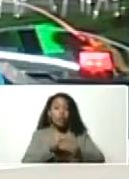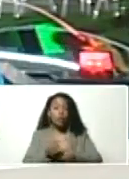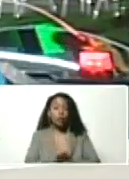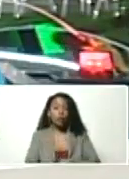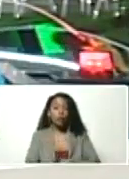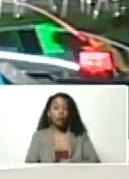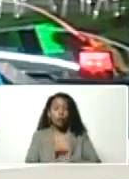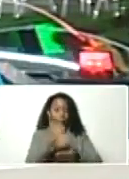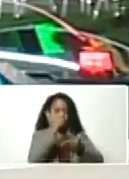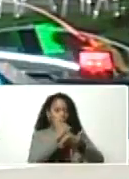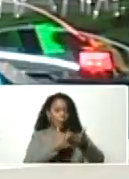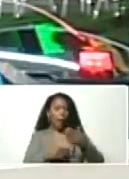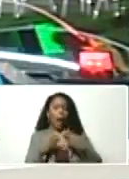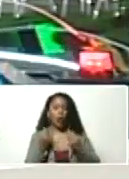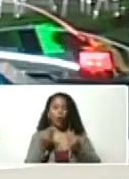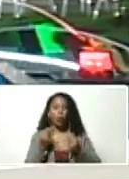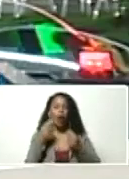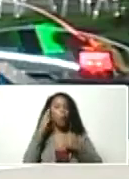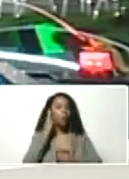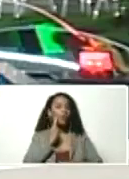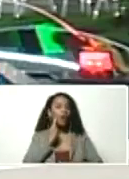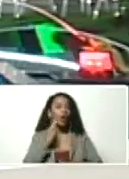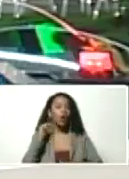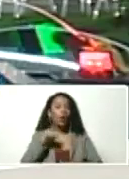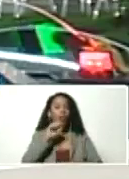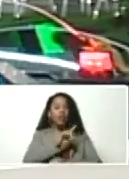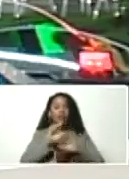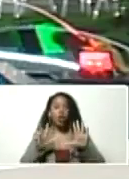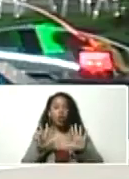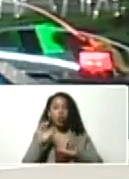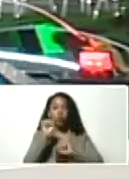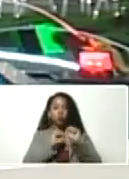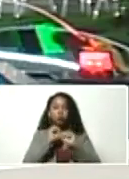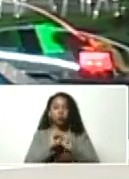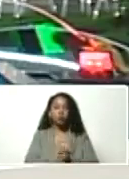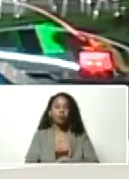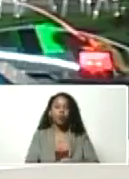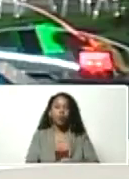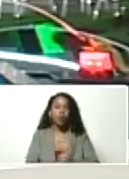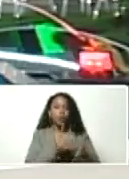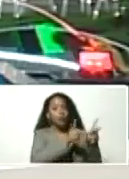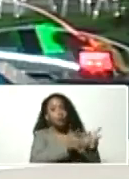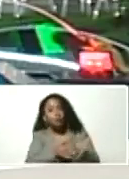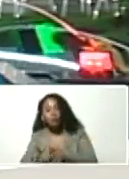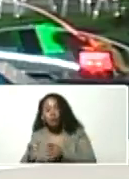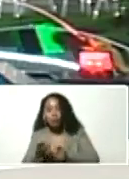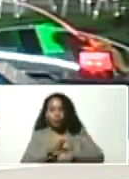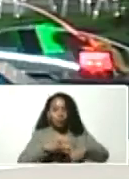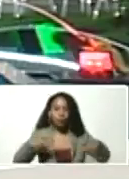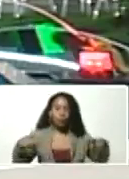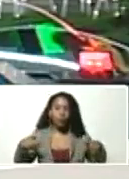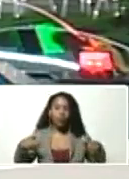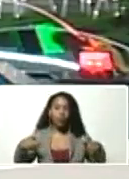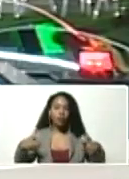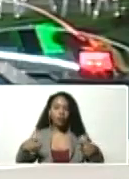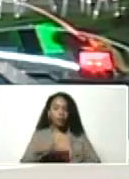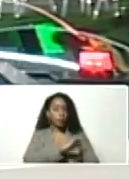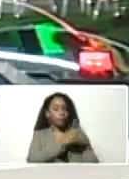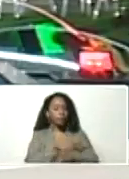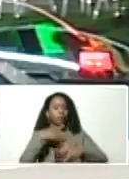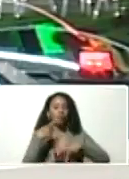es la agenda económica bolivariana, lo que son los 18 motores, lo que es el plan de crecimiento y expansión de las fuerzas